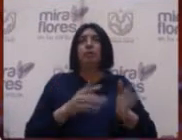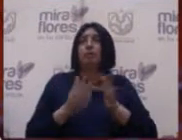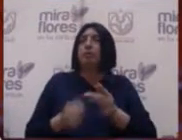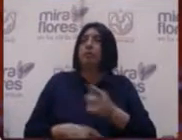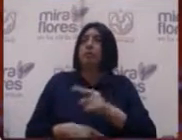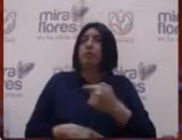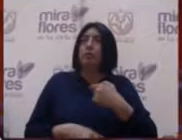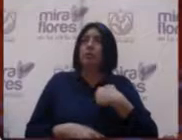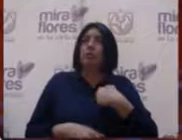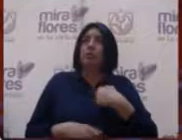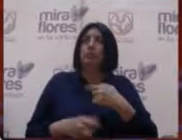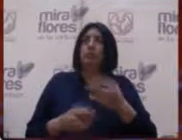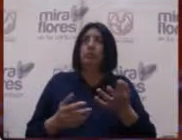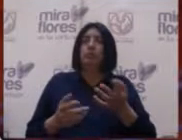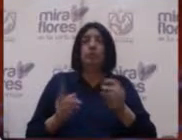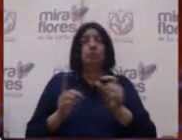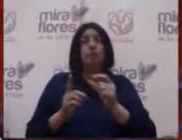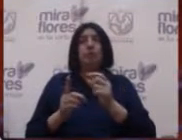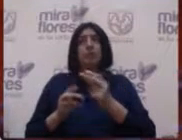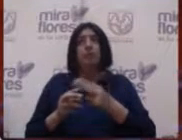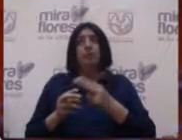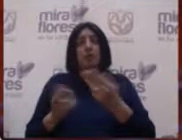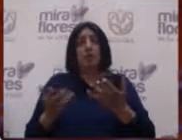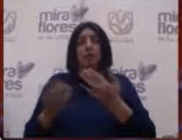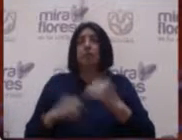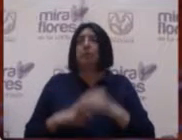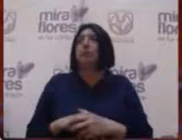Y porque he sido mencionado, ¿no? He sido mencionado en su intervención.